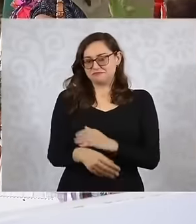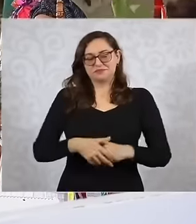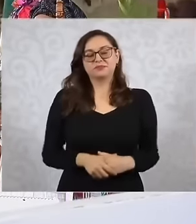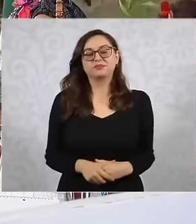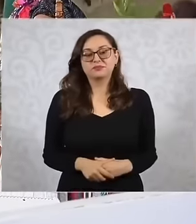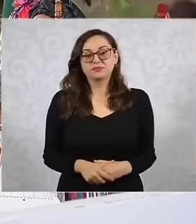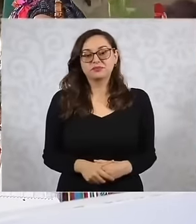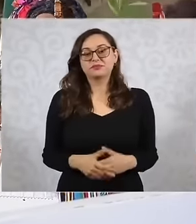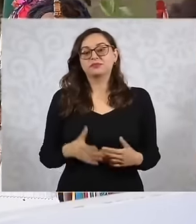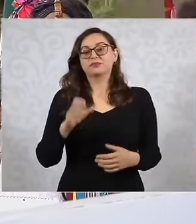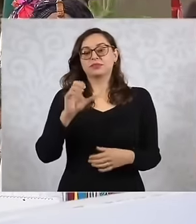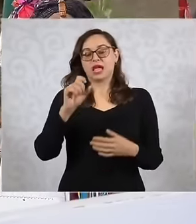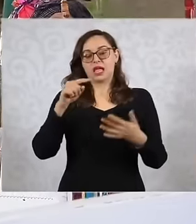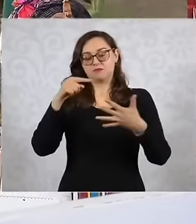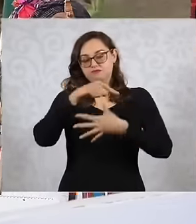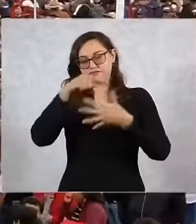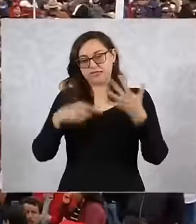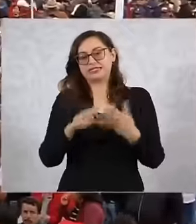63.